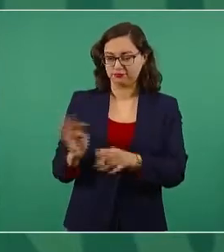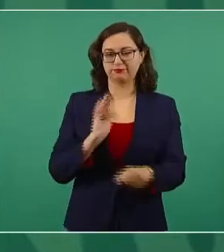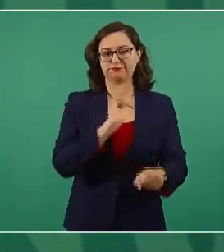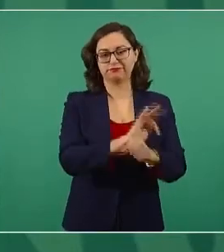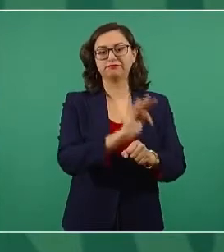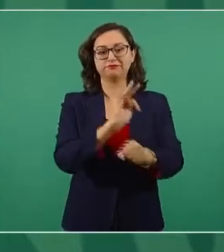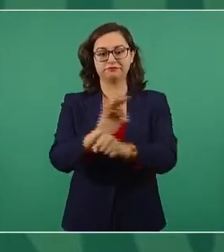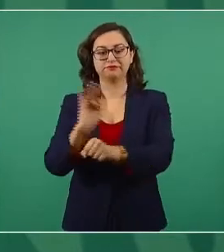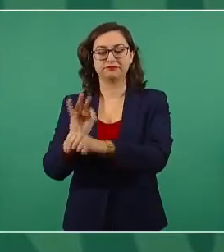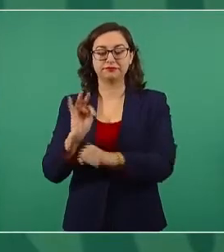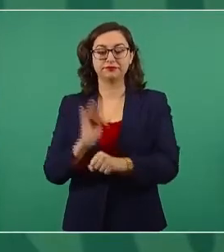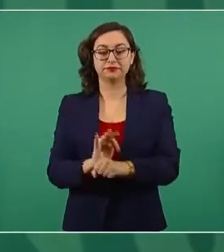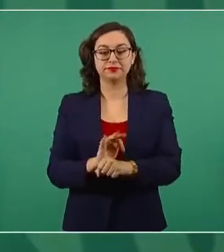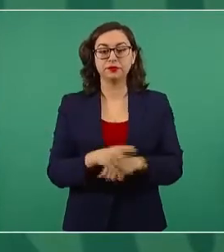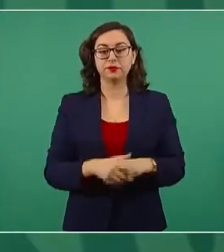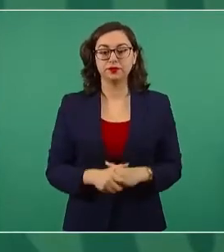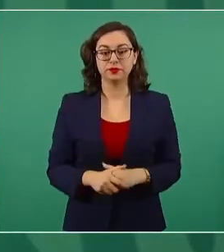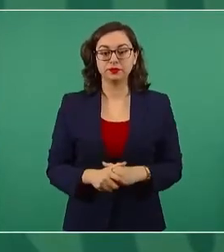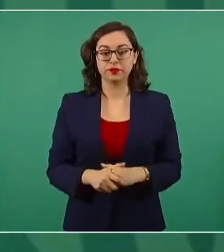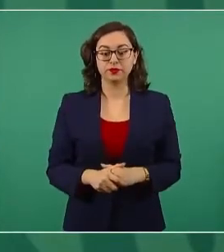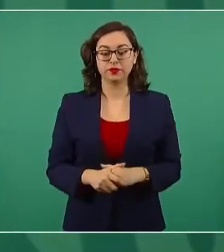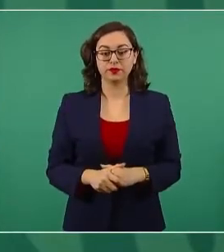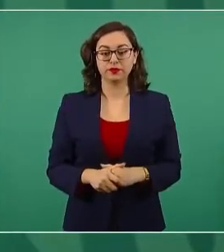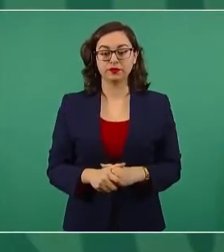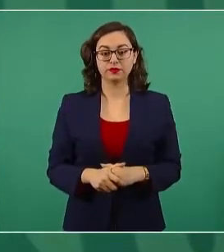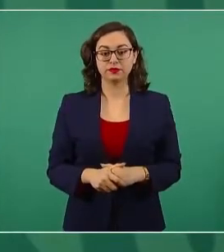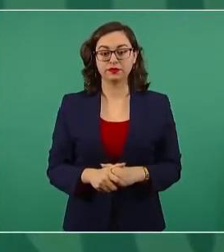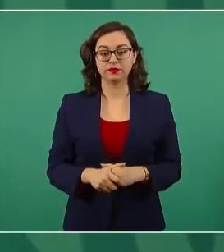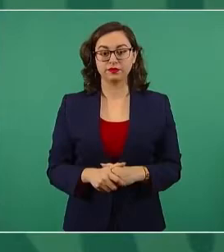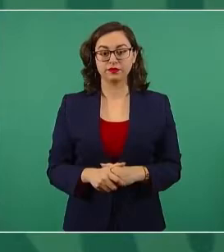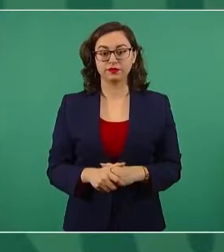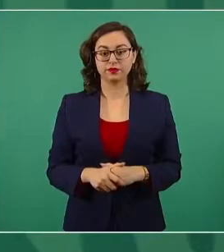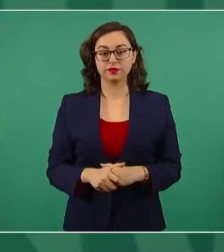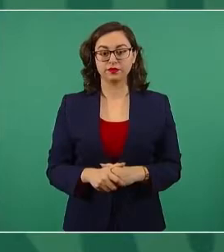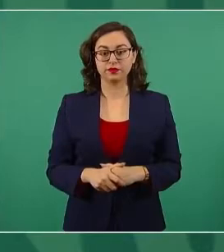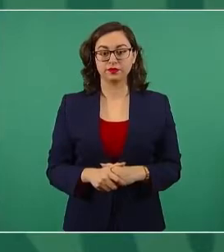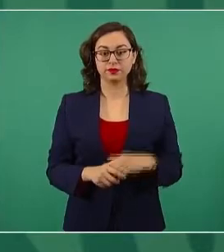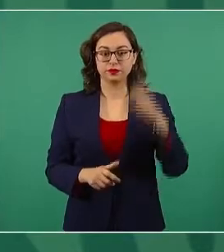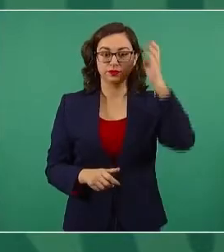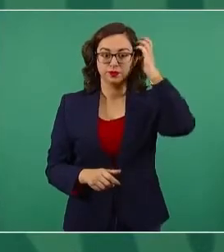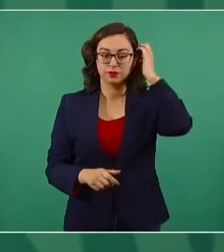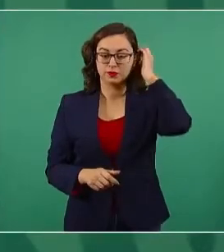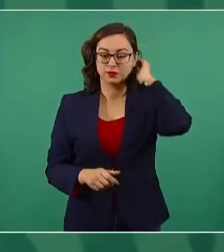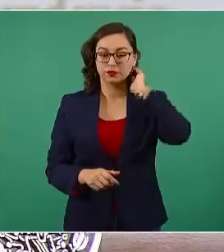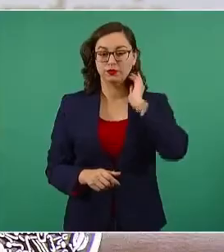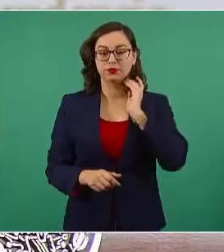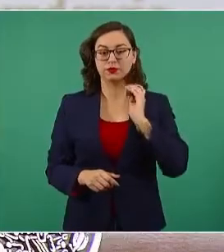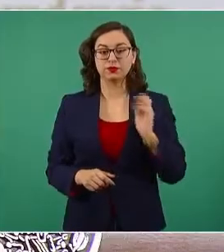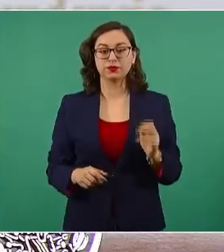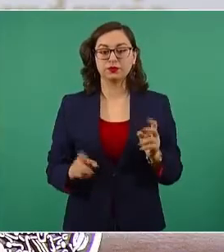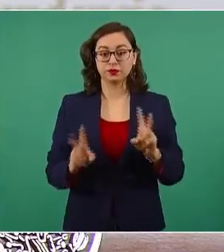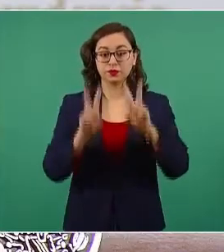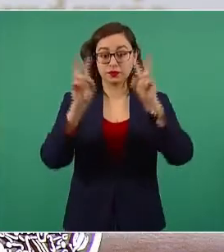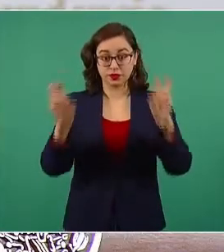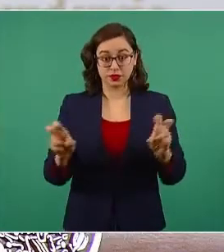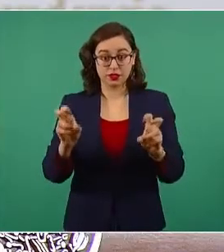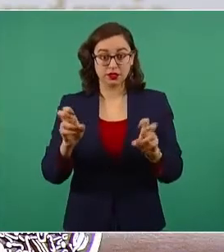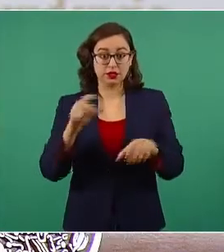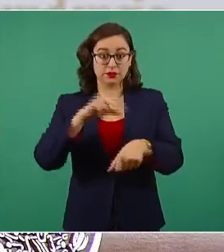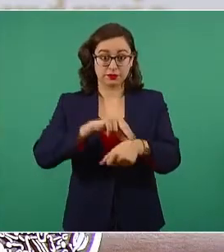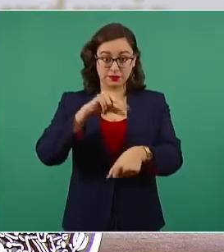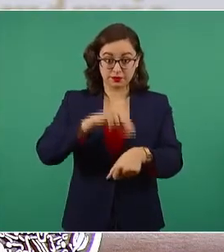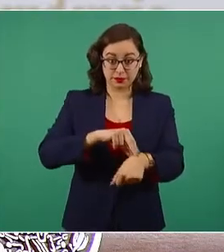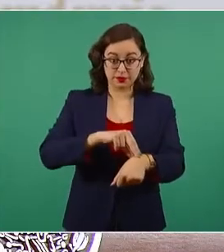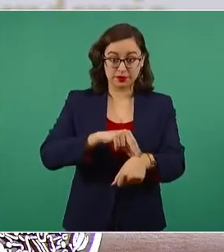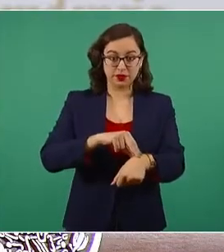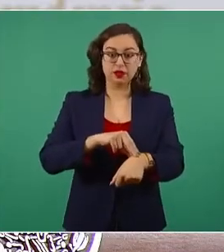y no solo es un asunto médico, también es